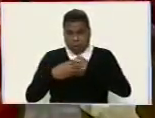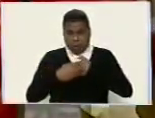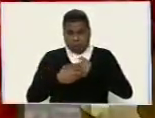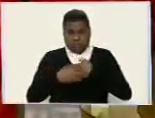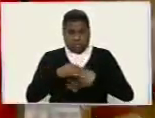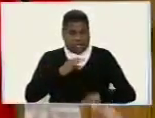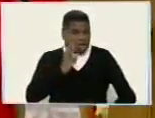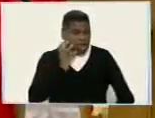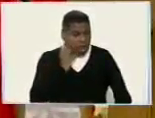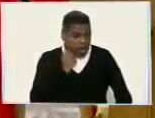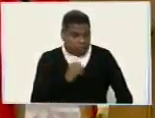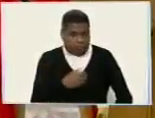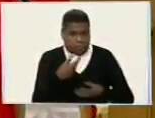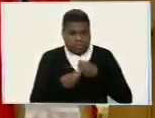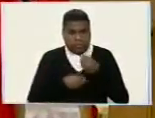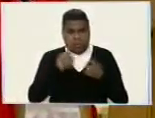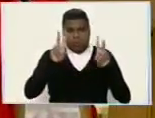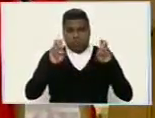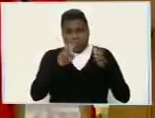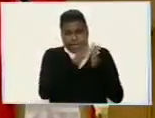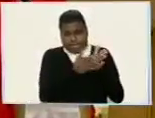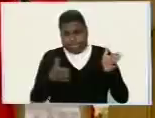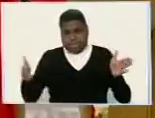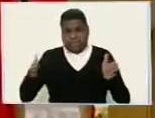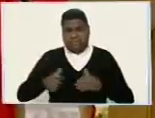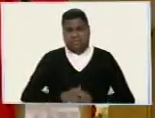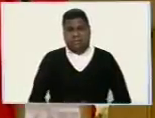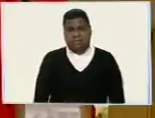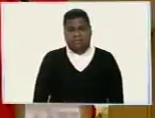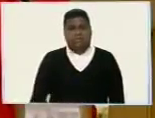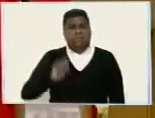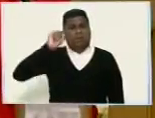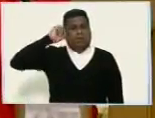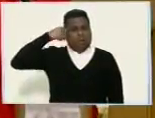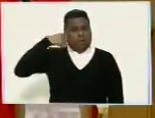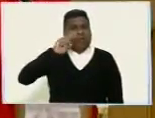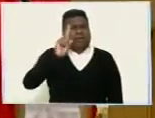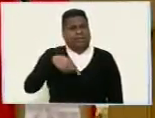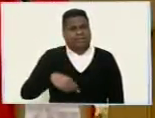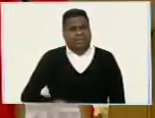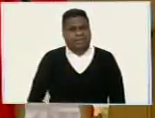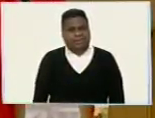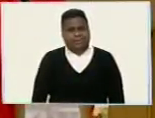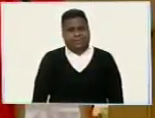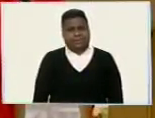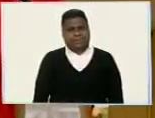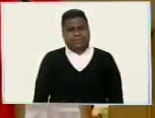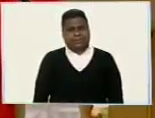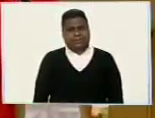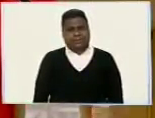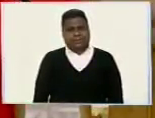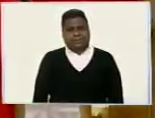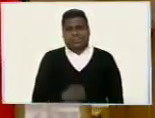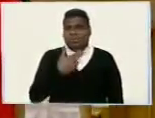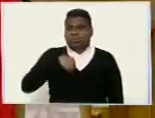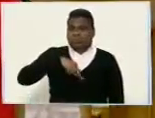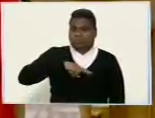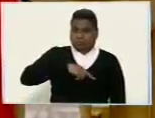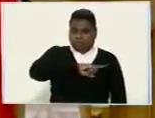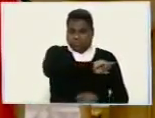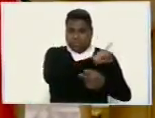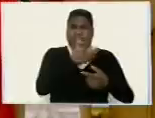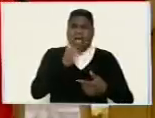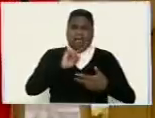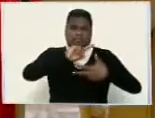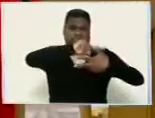esta nueva etapa nos toca consolidar, nos recuerda además que debemos hacer irreversible tres